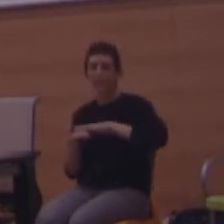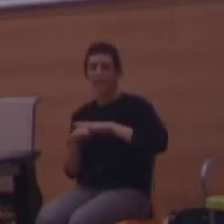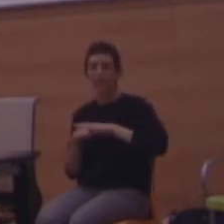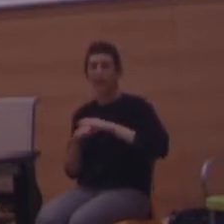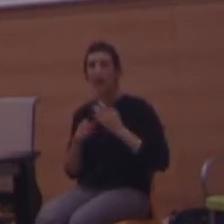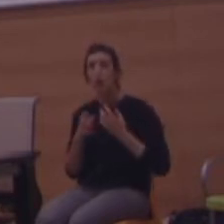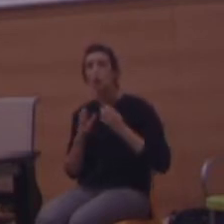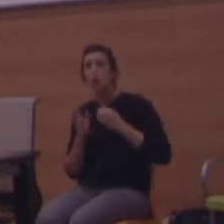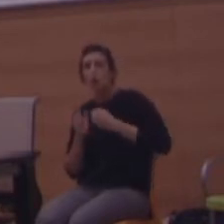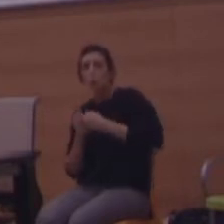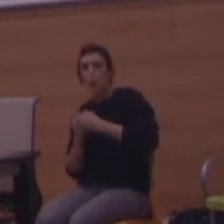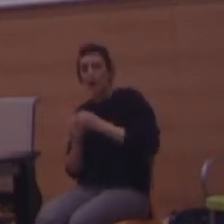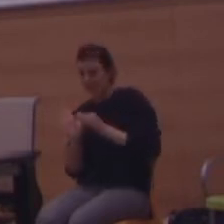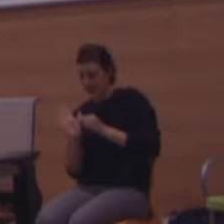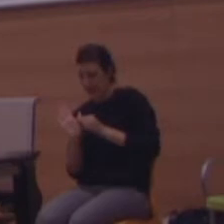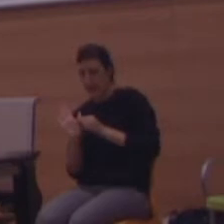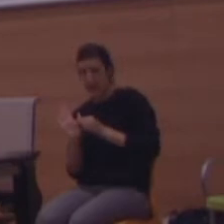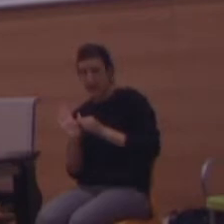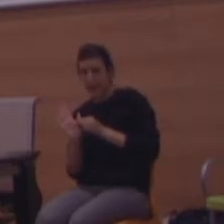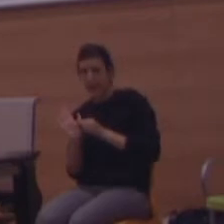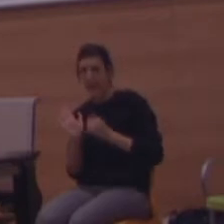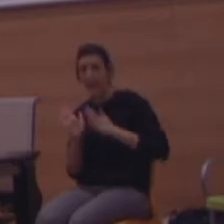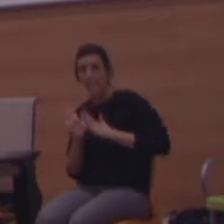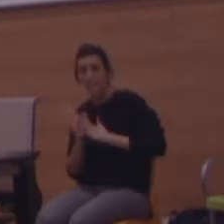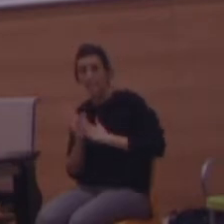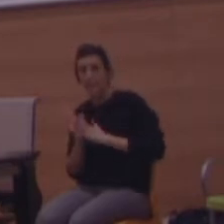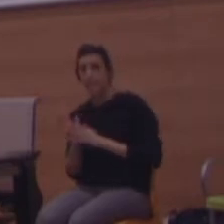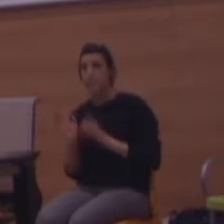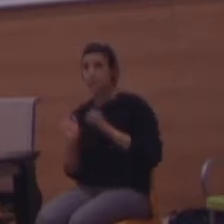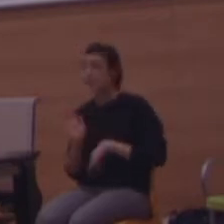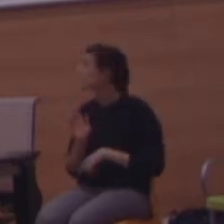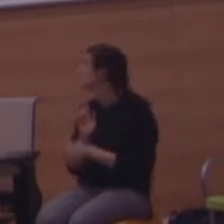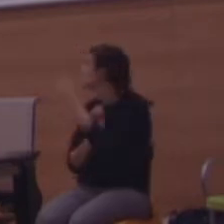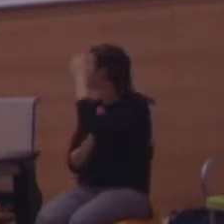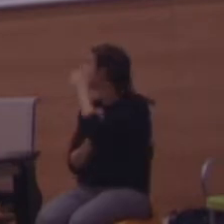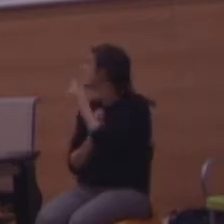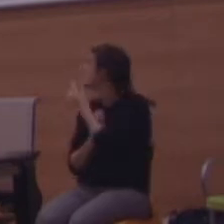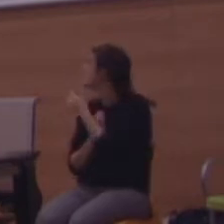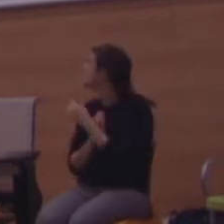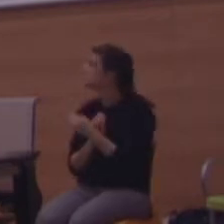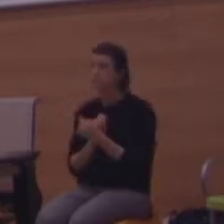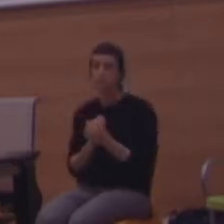En el segundo y el tercer metatarsiano también es otra de las frecuencias de aparición,